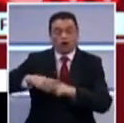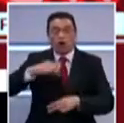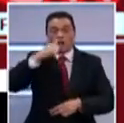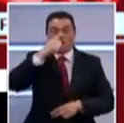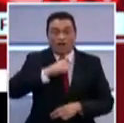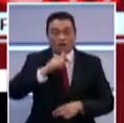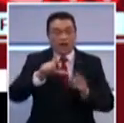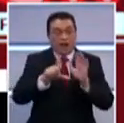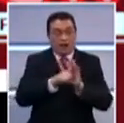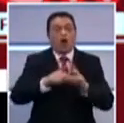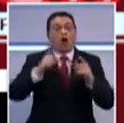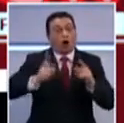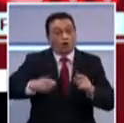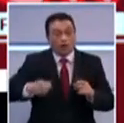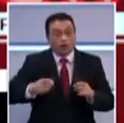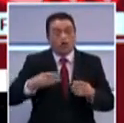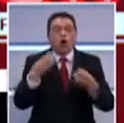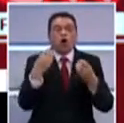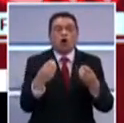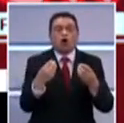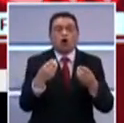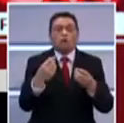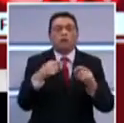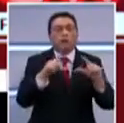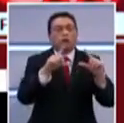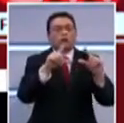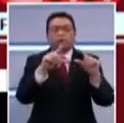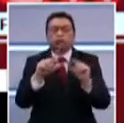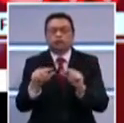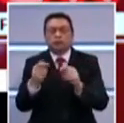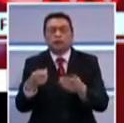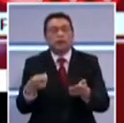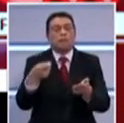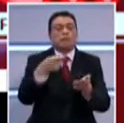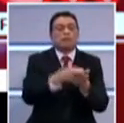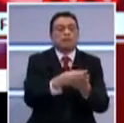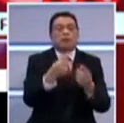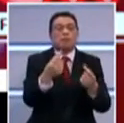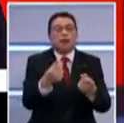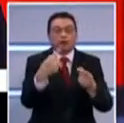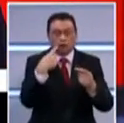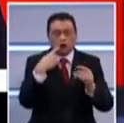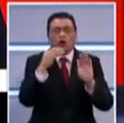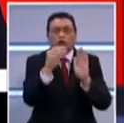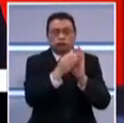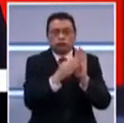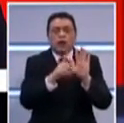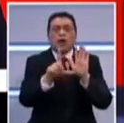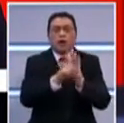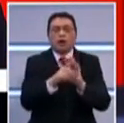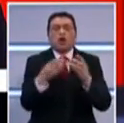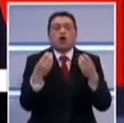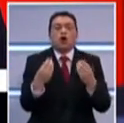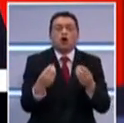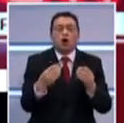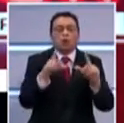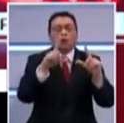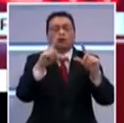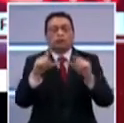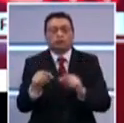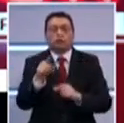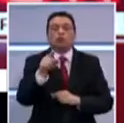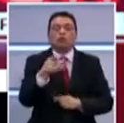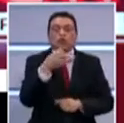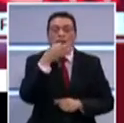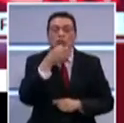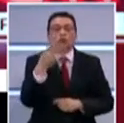el fondo de la ley reservada del cobre como es esto de mitigar esa entrega de plata si eso está establecido por ley cómo se hace esa mitigación como